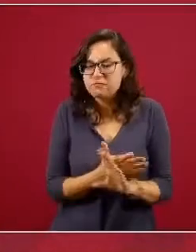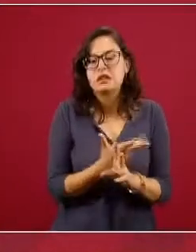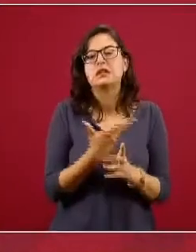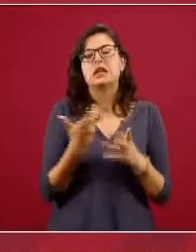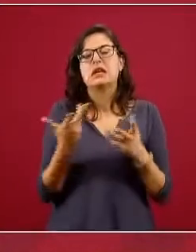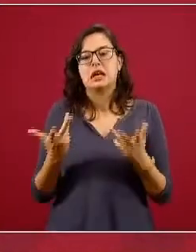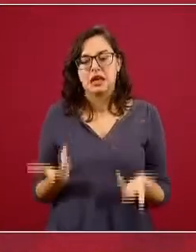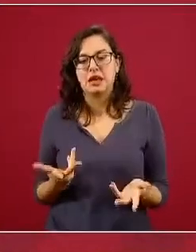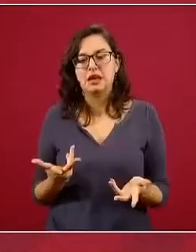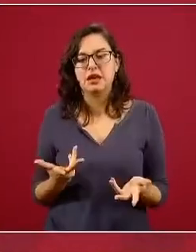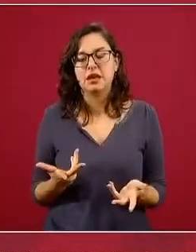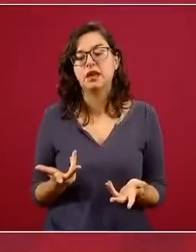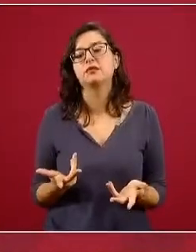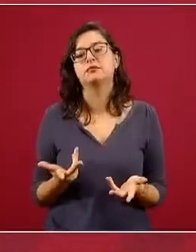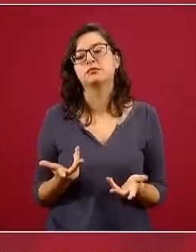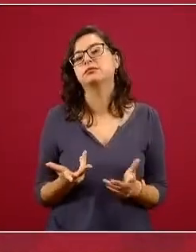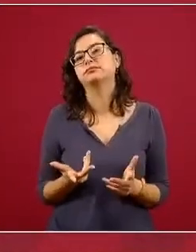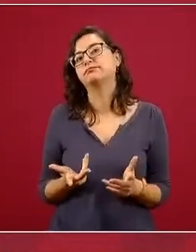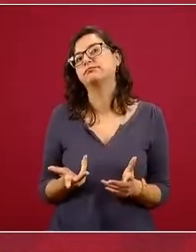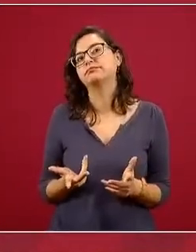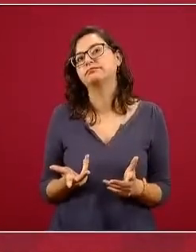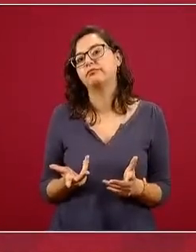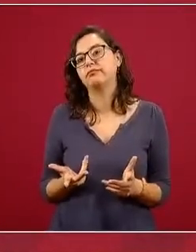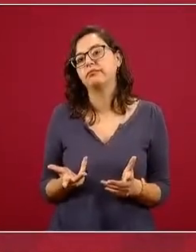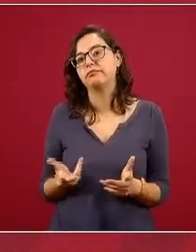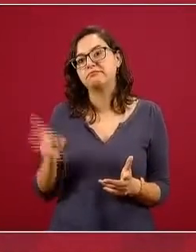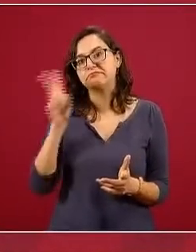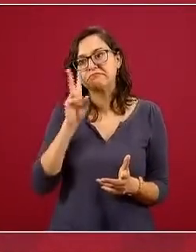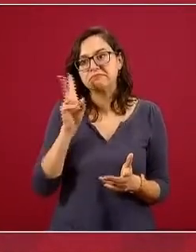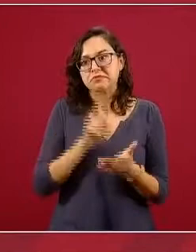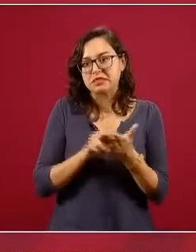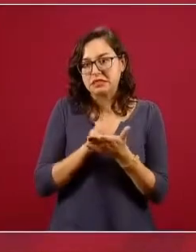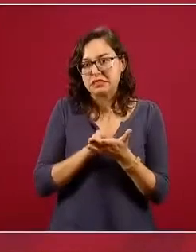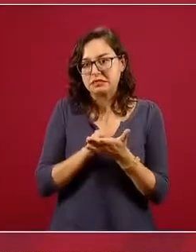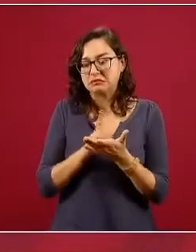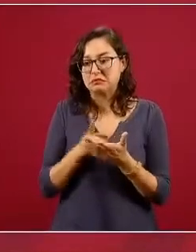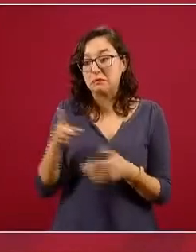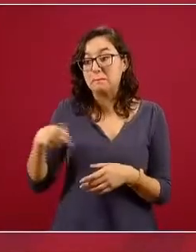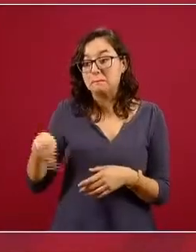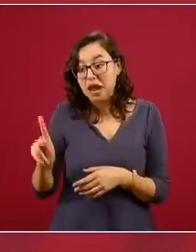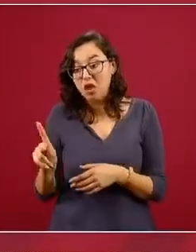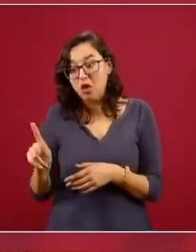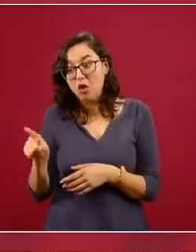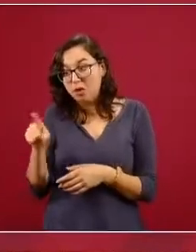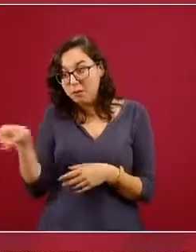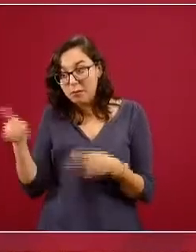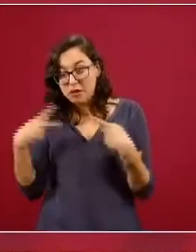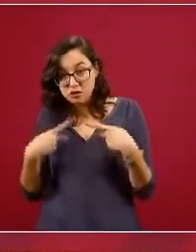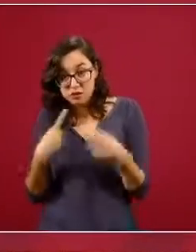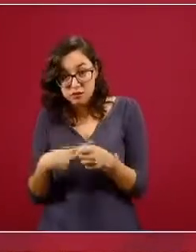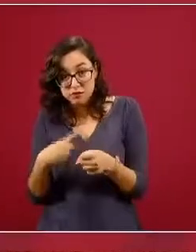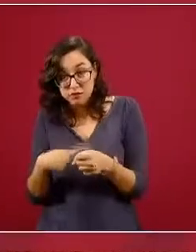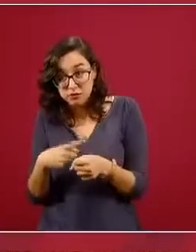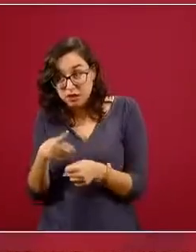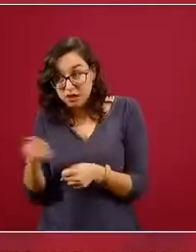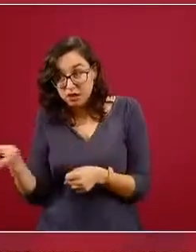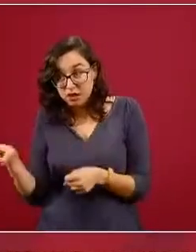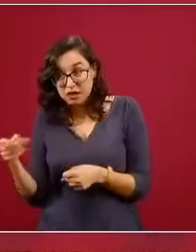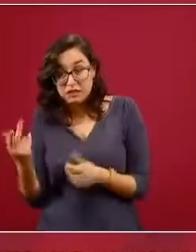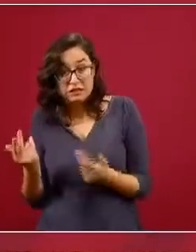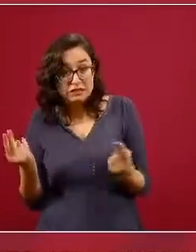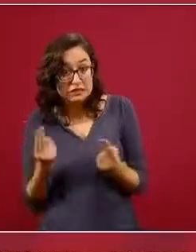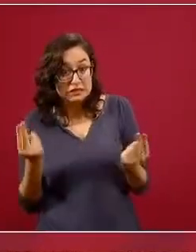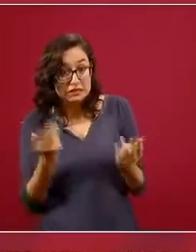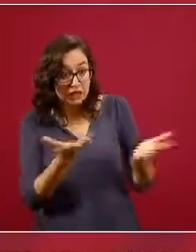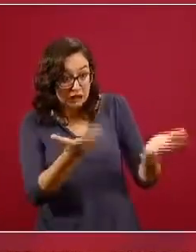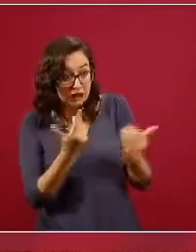sustancias psicoactivas, adictivas, y no se había considerado la parte de la demanda, es decir,